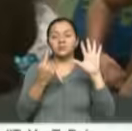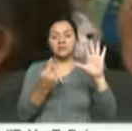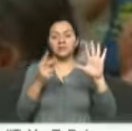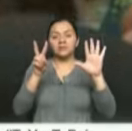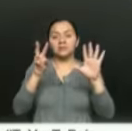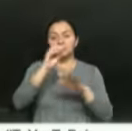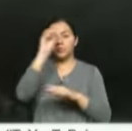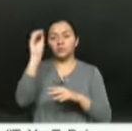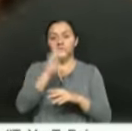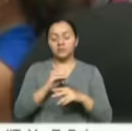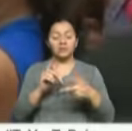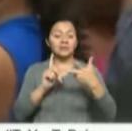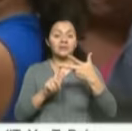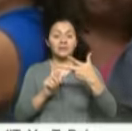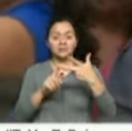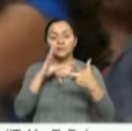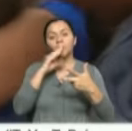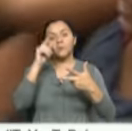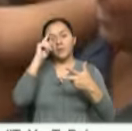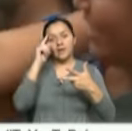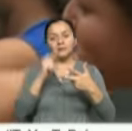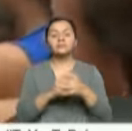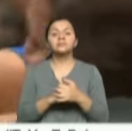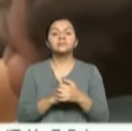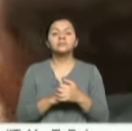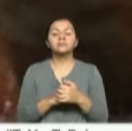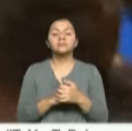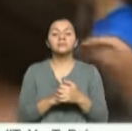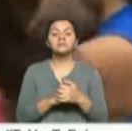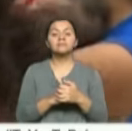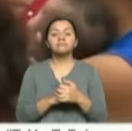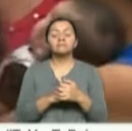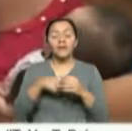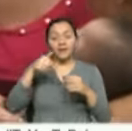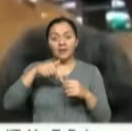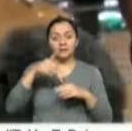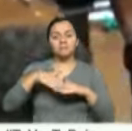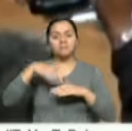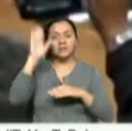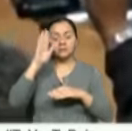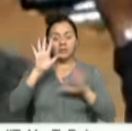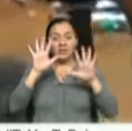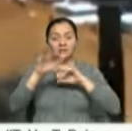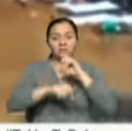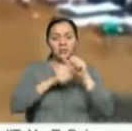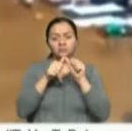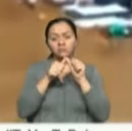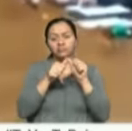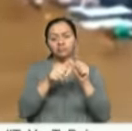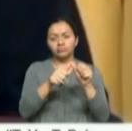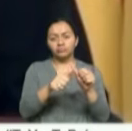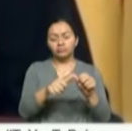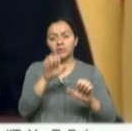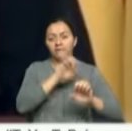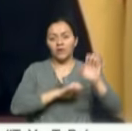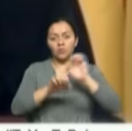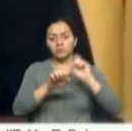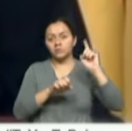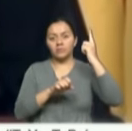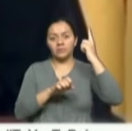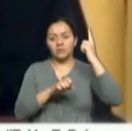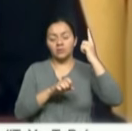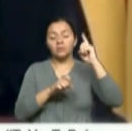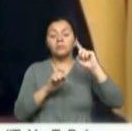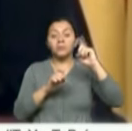67%. El jefe de Estado ecuatoriano es el segundo evaluado con mayor tiempo en el mando, solo superado por Evo Morales, quien se ubica